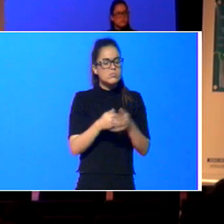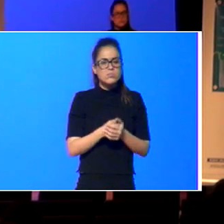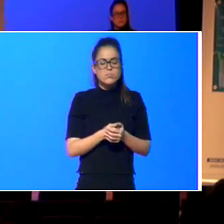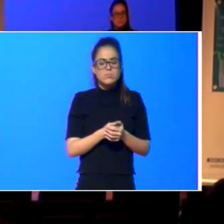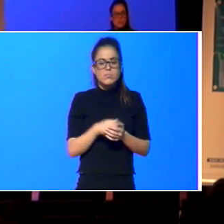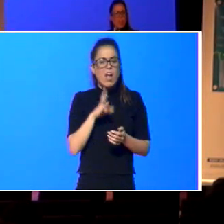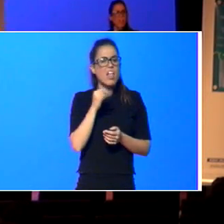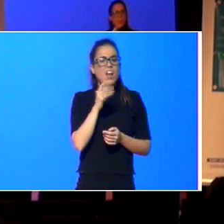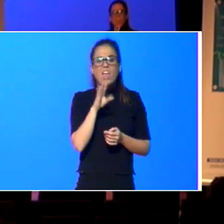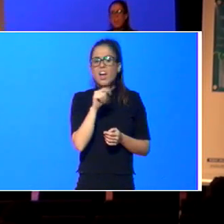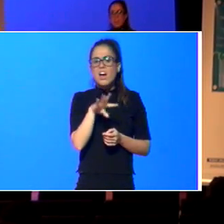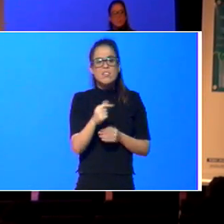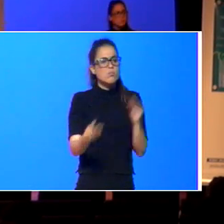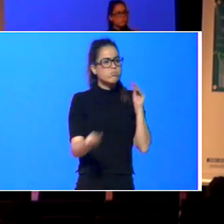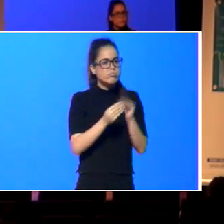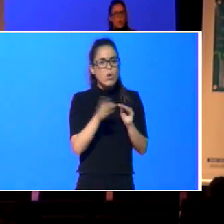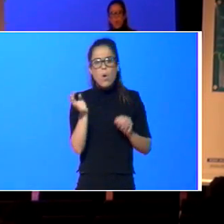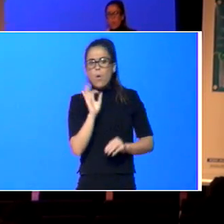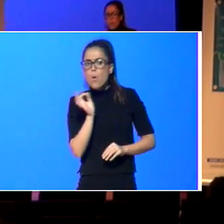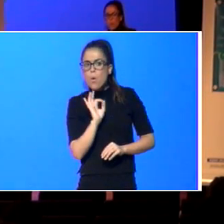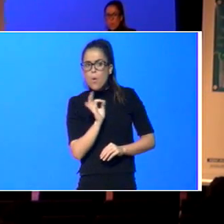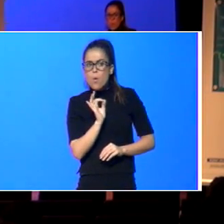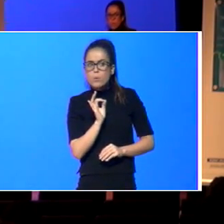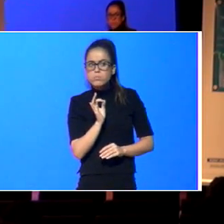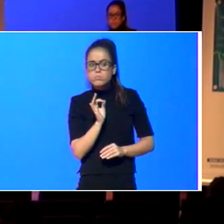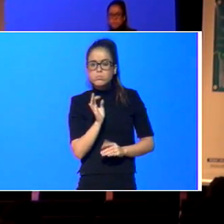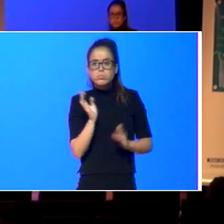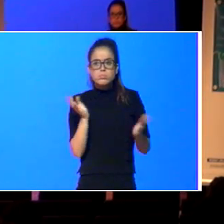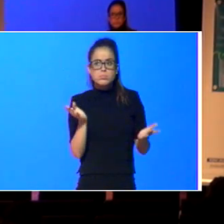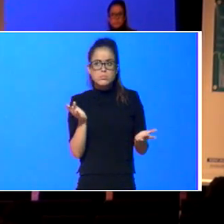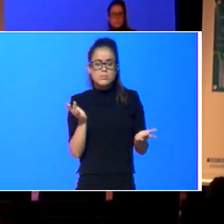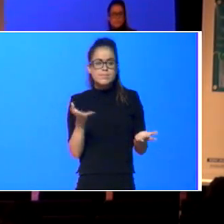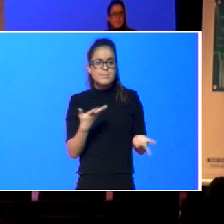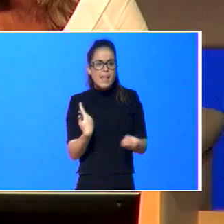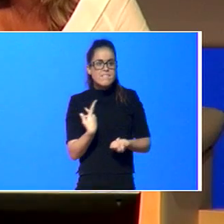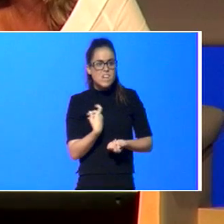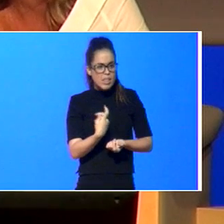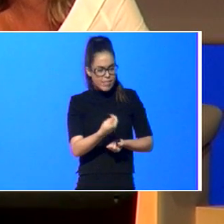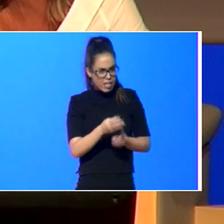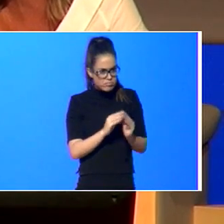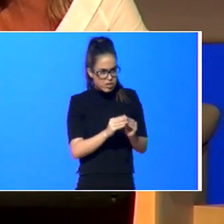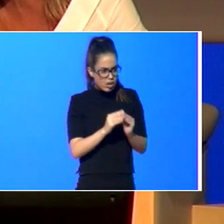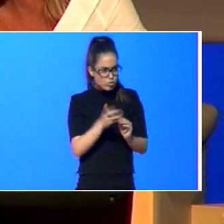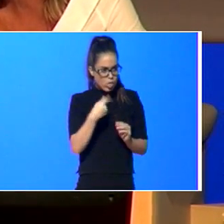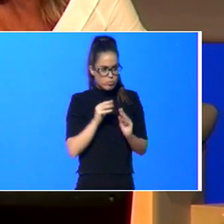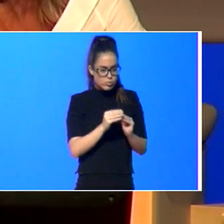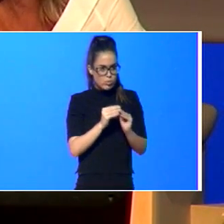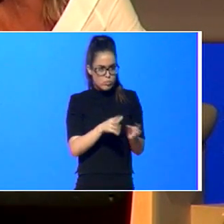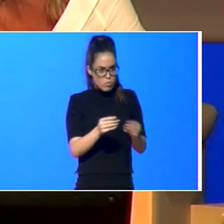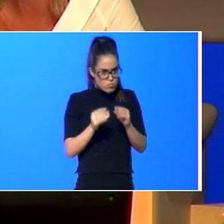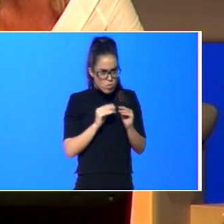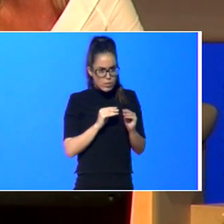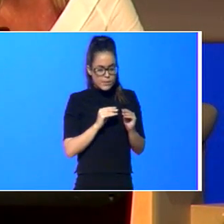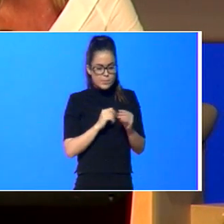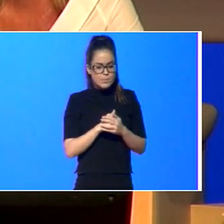Alejandro? Ay, no, perdón. ¿O hay que ver cómo hay, todavía nos queda mucho por hacer, bueno, aunque hayamos hecho mucho? Yo creo que